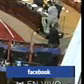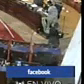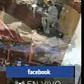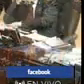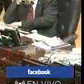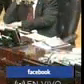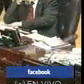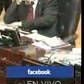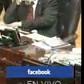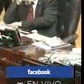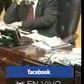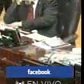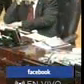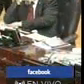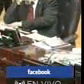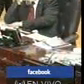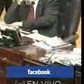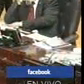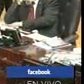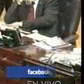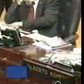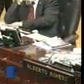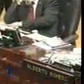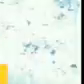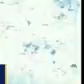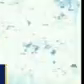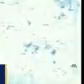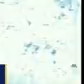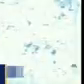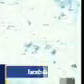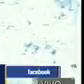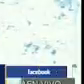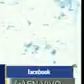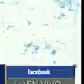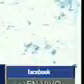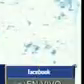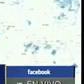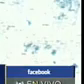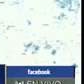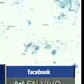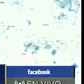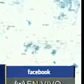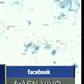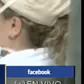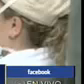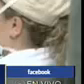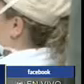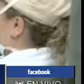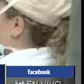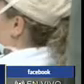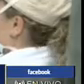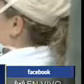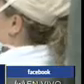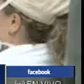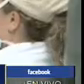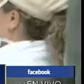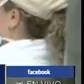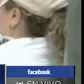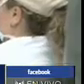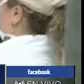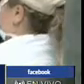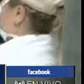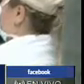Diputados superan veto presidencial al decreto que regula el retorno de salvadoreños varados en el exterior por la pandemia del coronavirus,